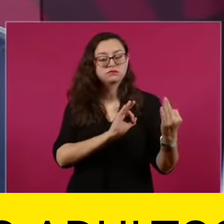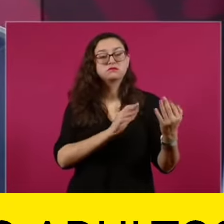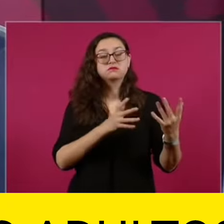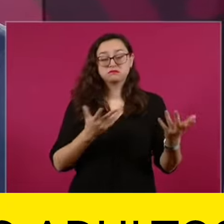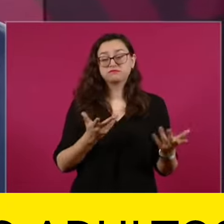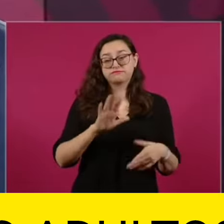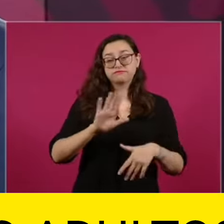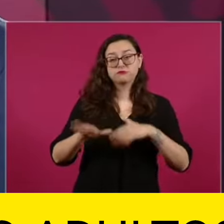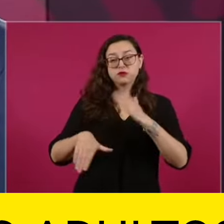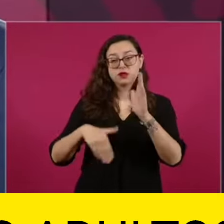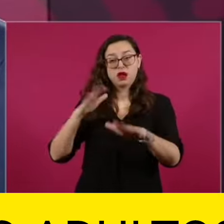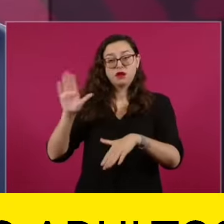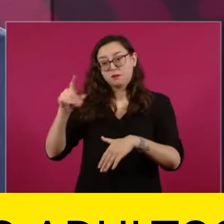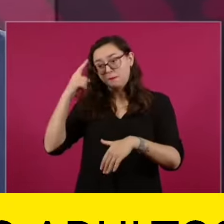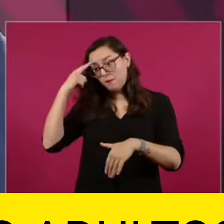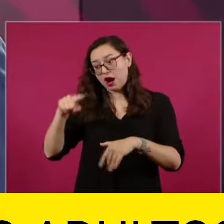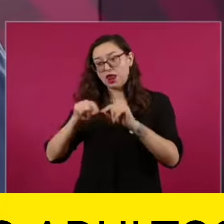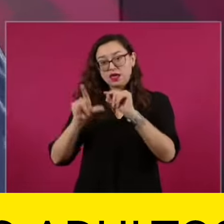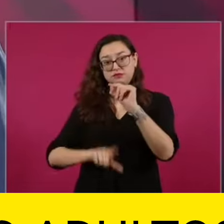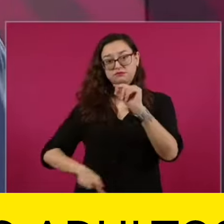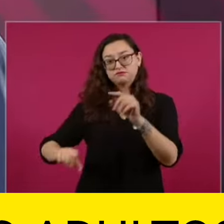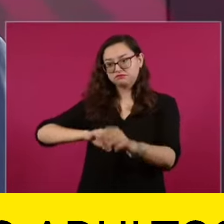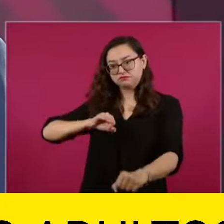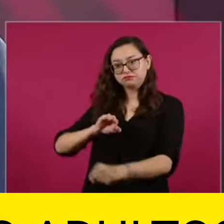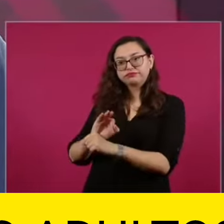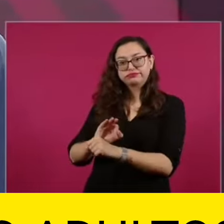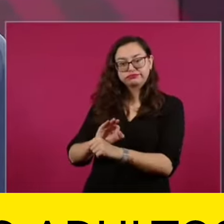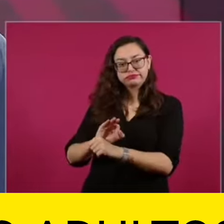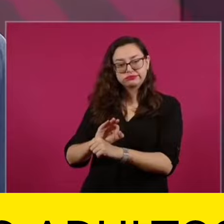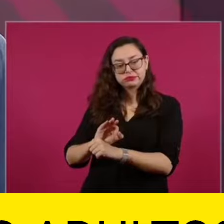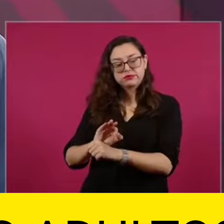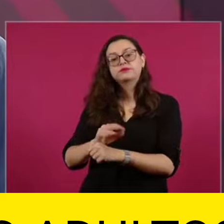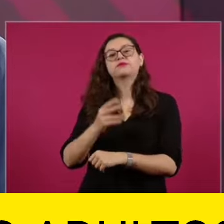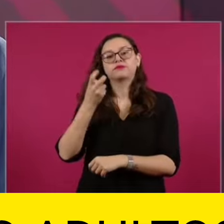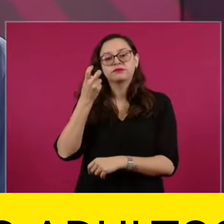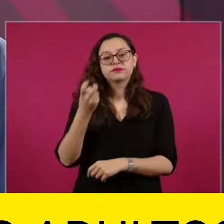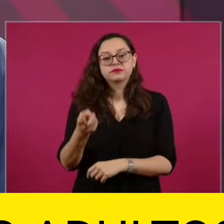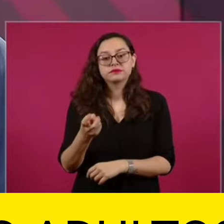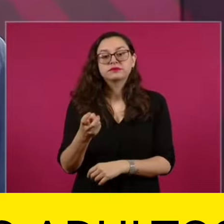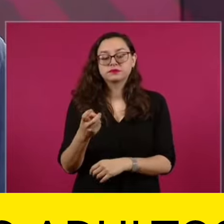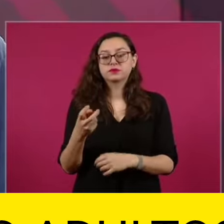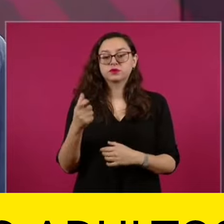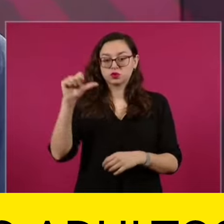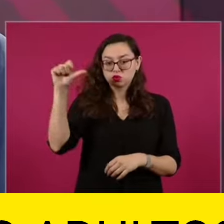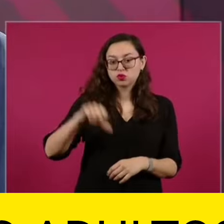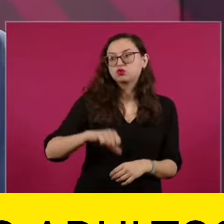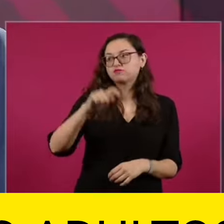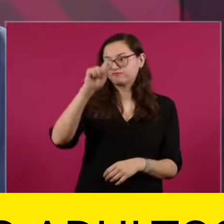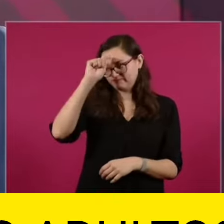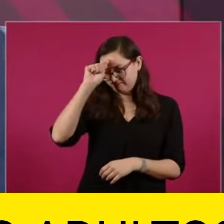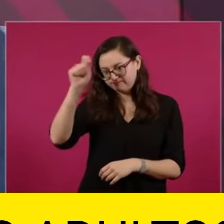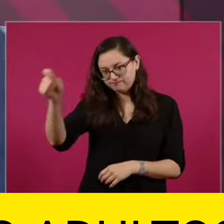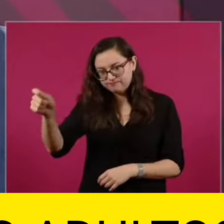México. Entonces, tenemos esa ceremonia y vamos